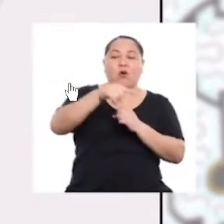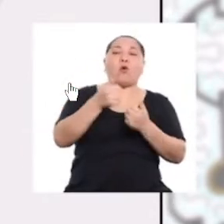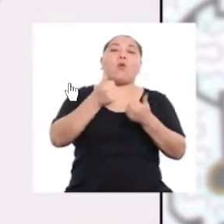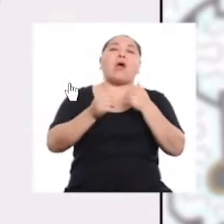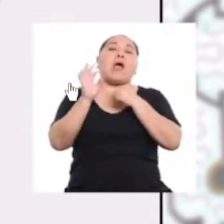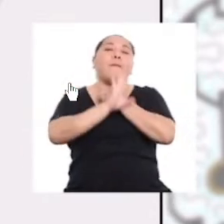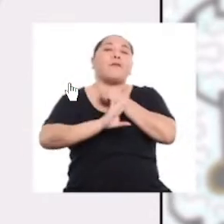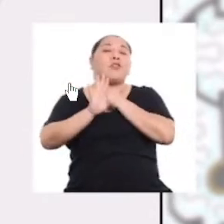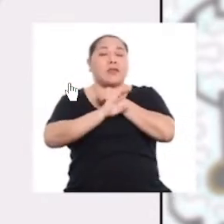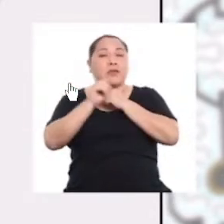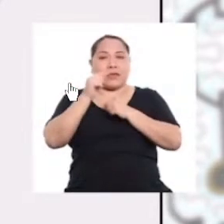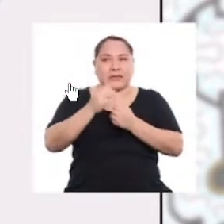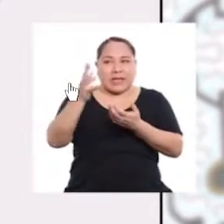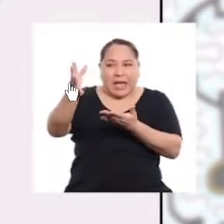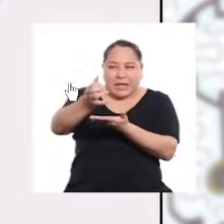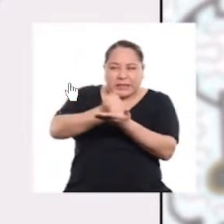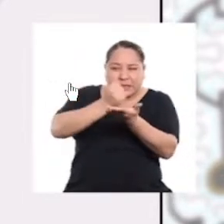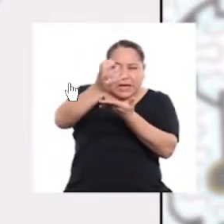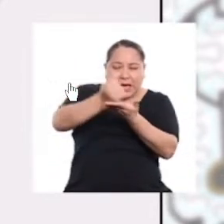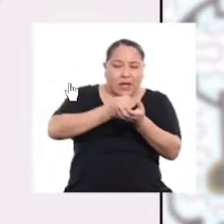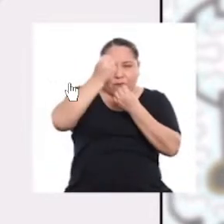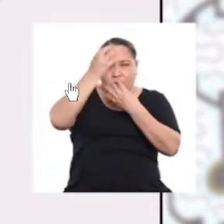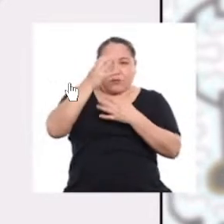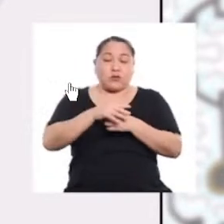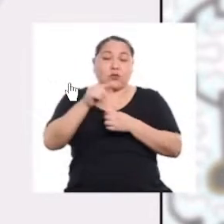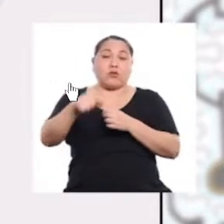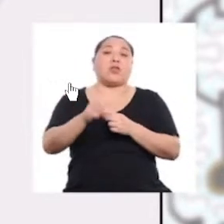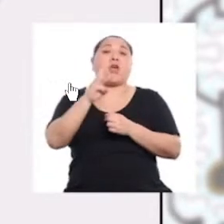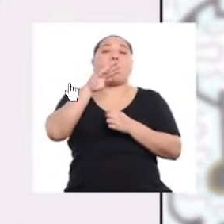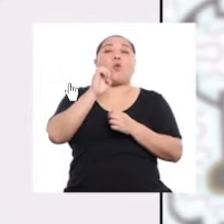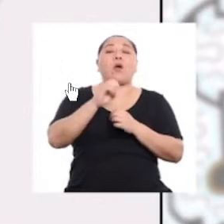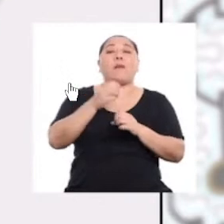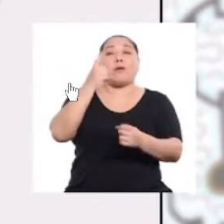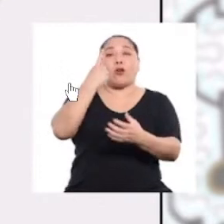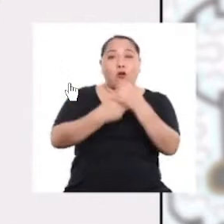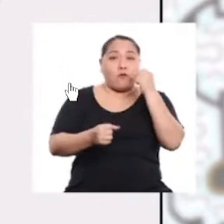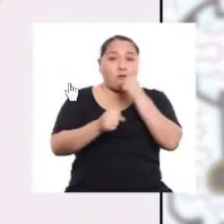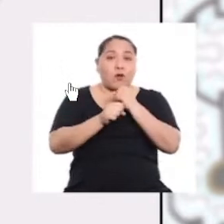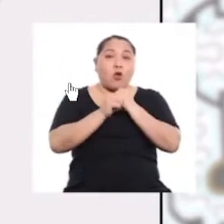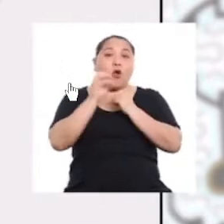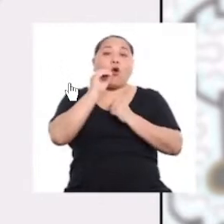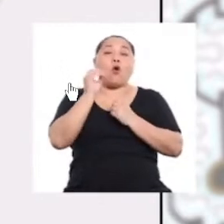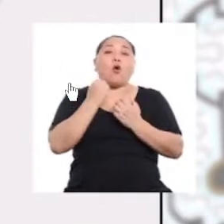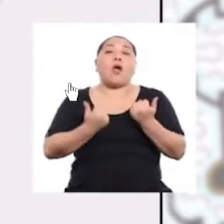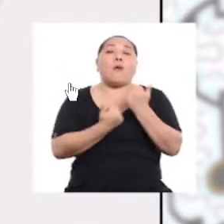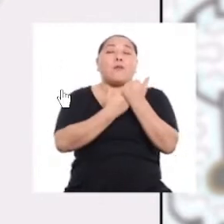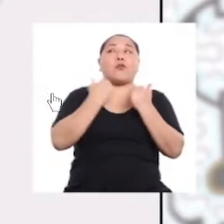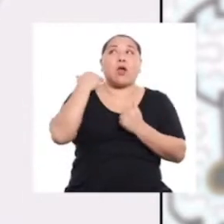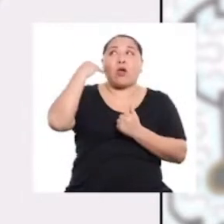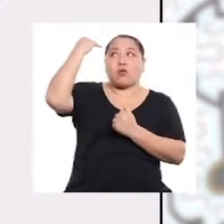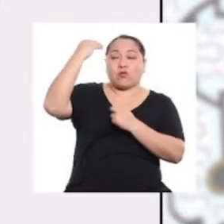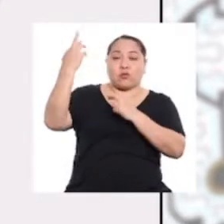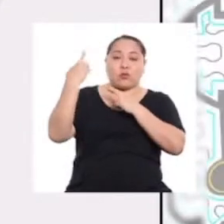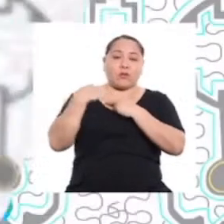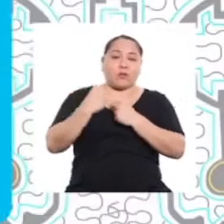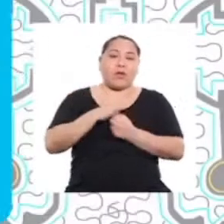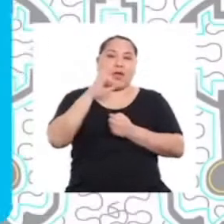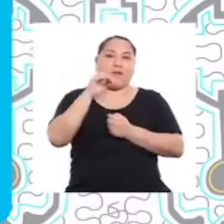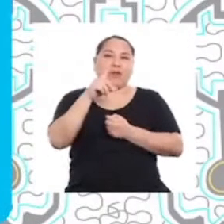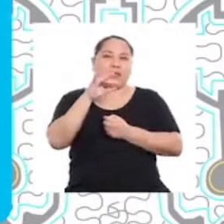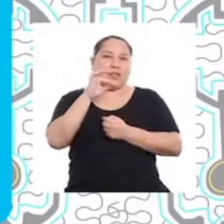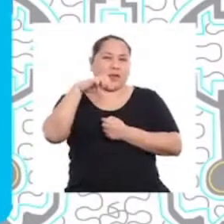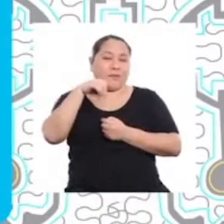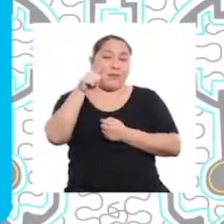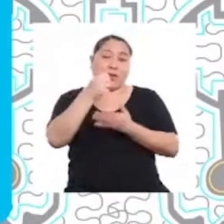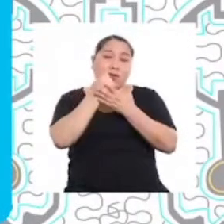segura. Se puede extraer información de páginas confiables o con apoyo de un adulto responsable. A Felipe